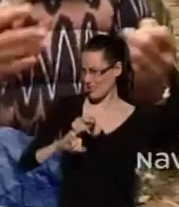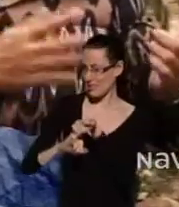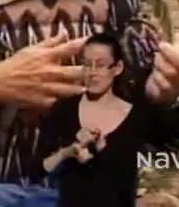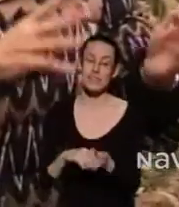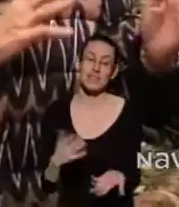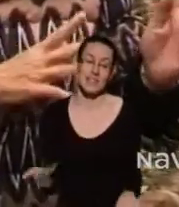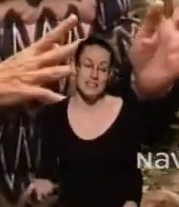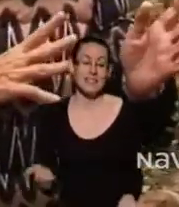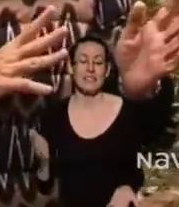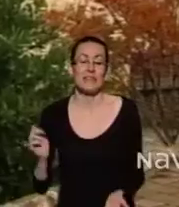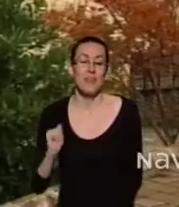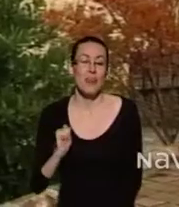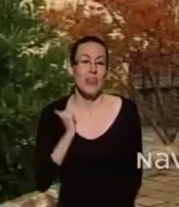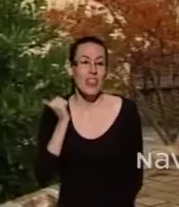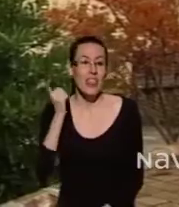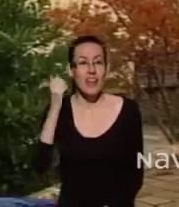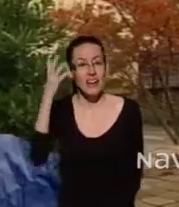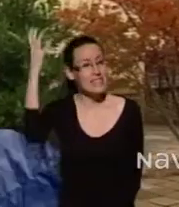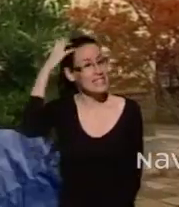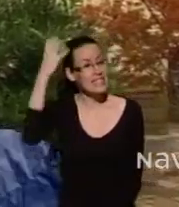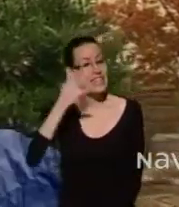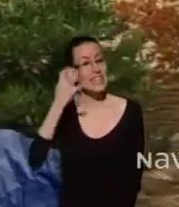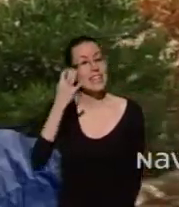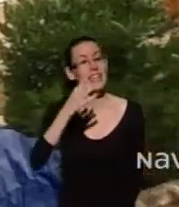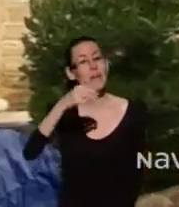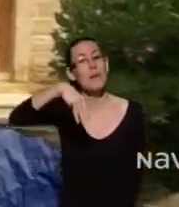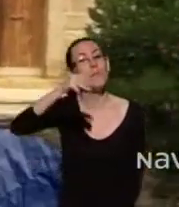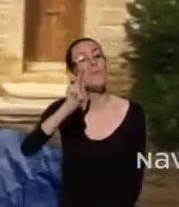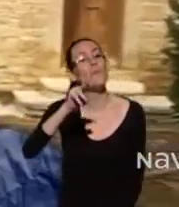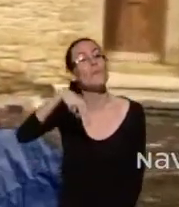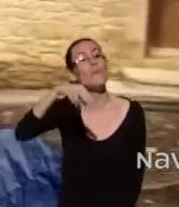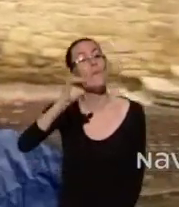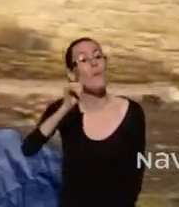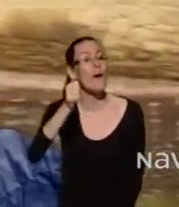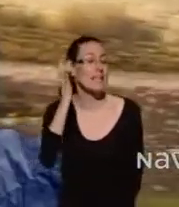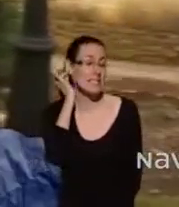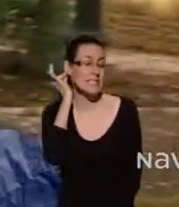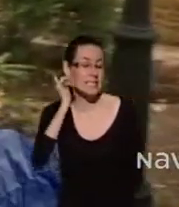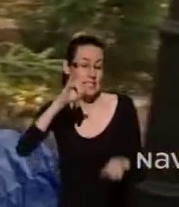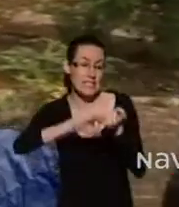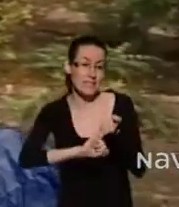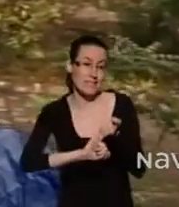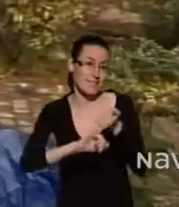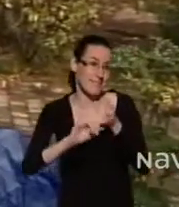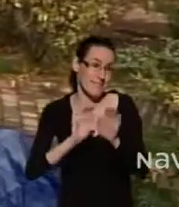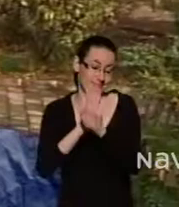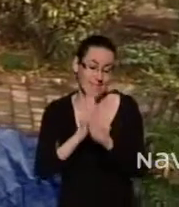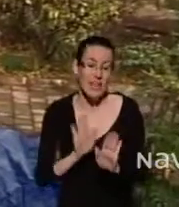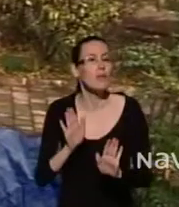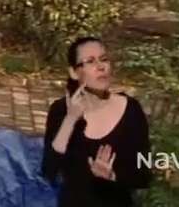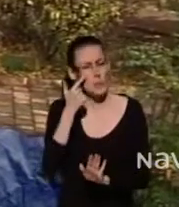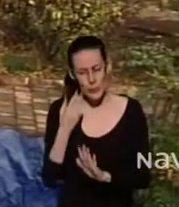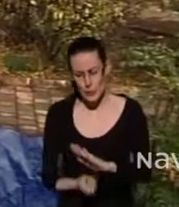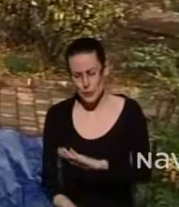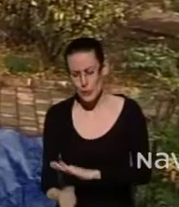casarse con doña Munia de Castilla. Tuvo el tratamiento de régulo, que era como de infante, desde el principio. En el testamento de Sancho el Mayor